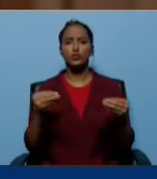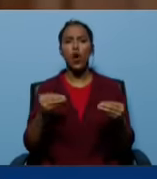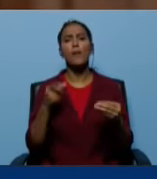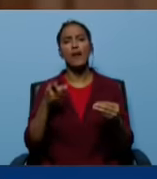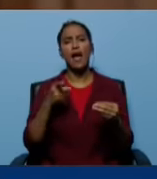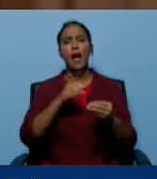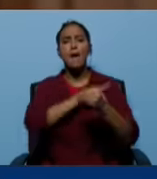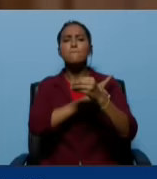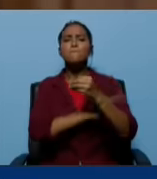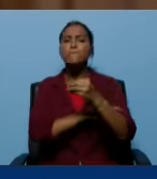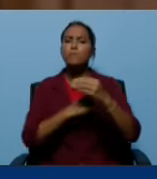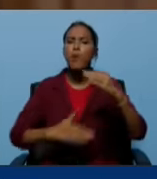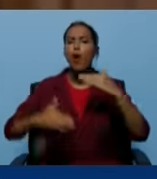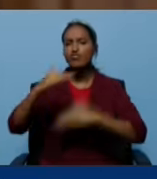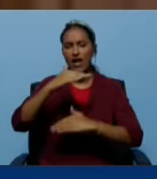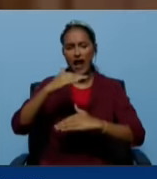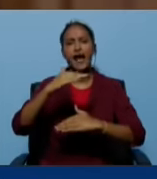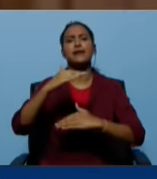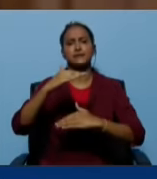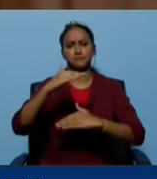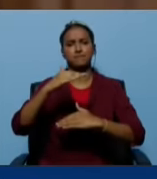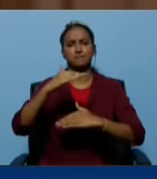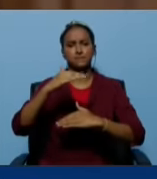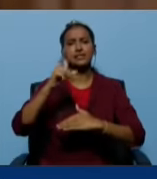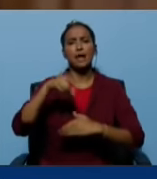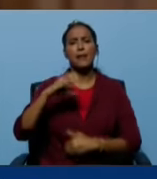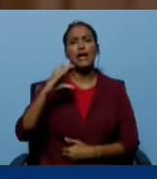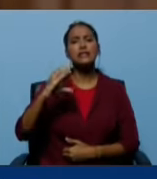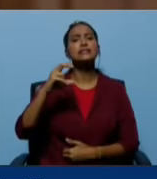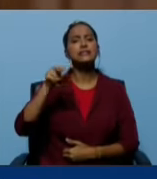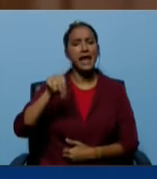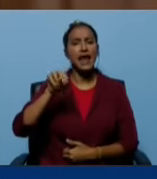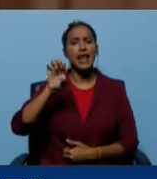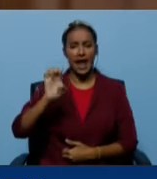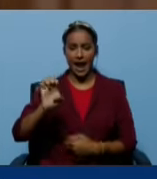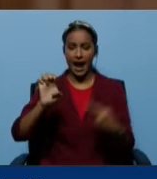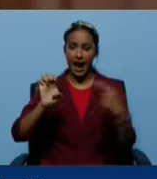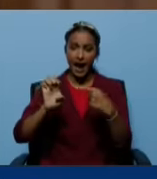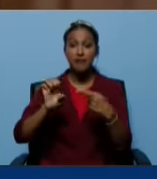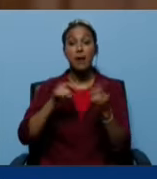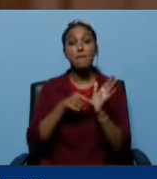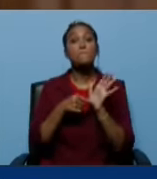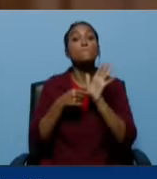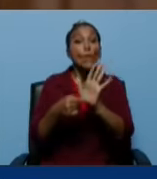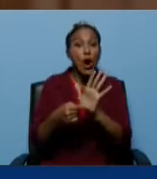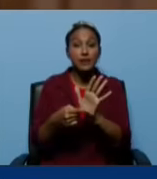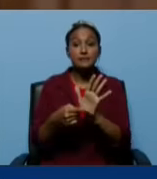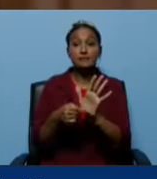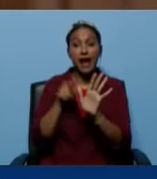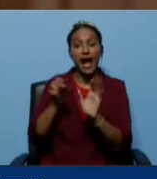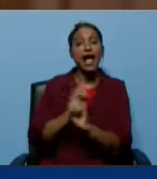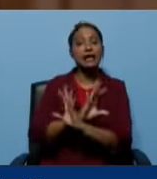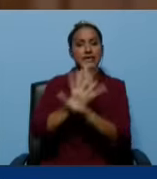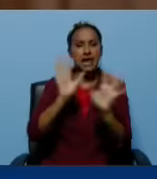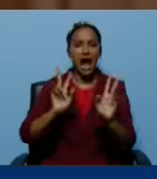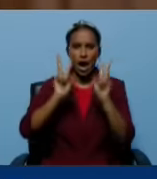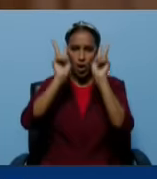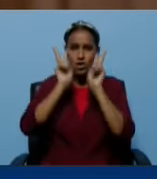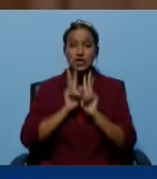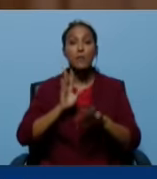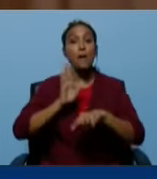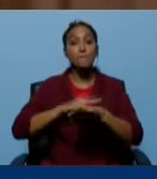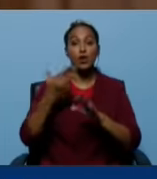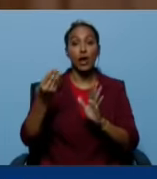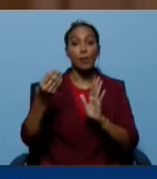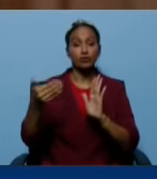electoral, porque ha sido un poder electoral que, a pesar de los ataques que sufrió de tipo cibernético y que sigue